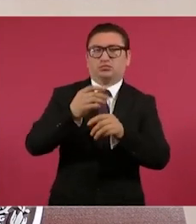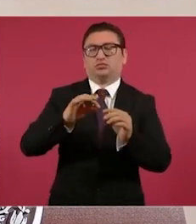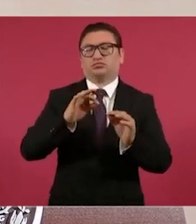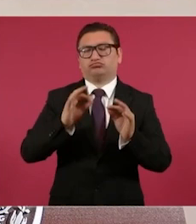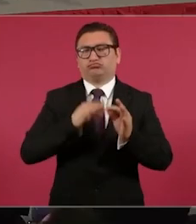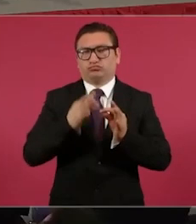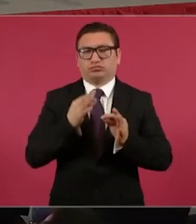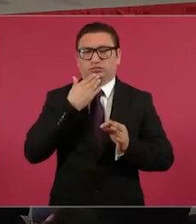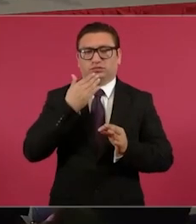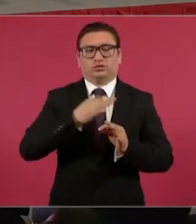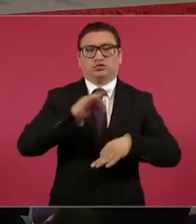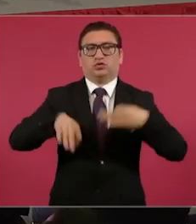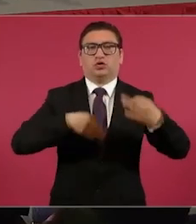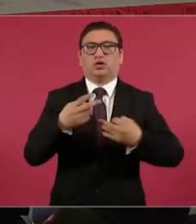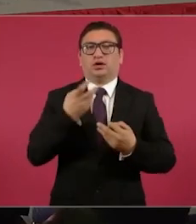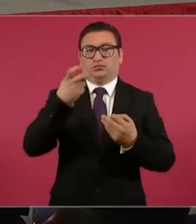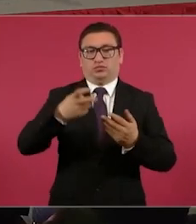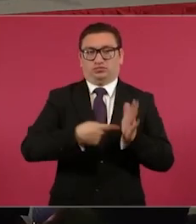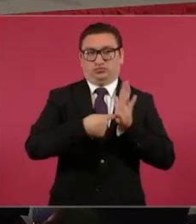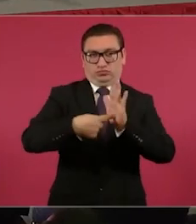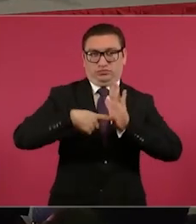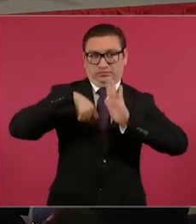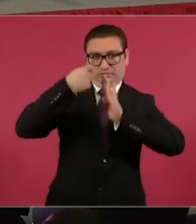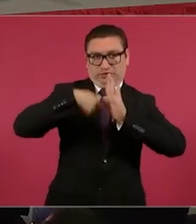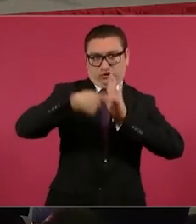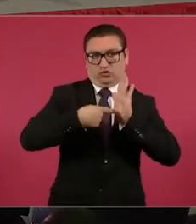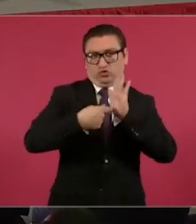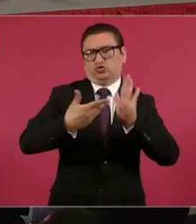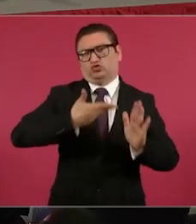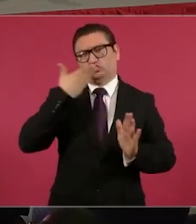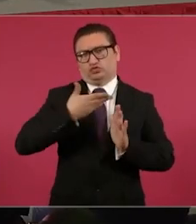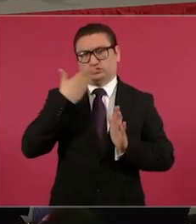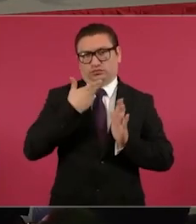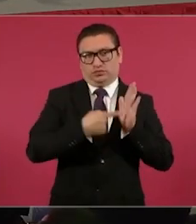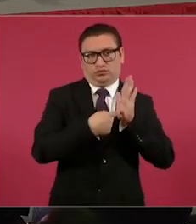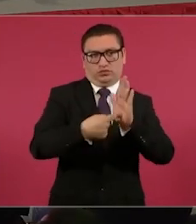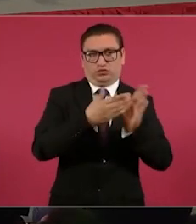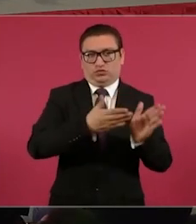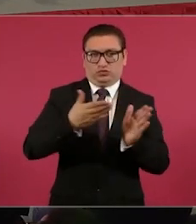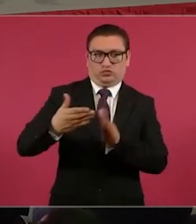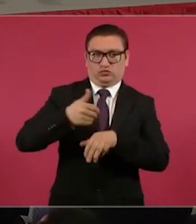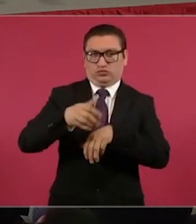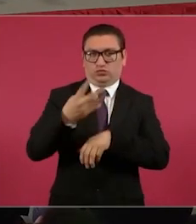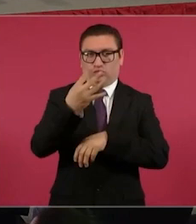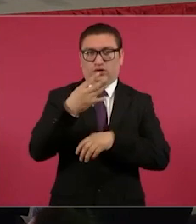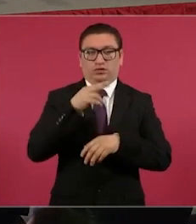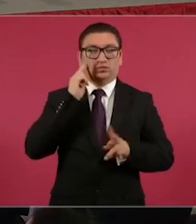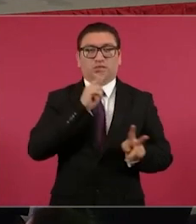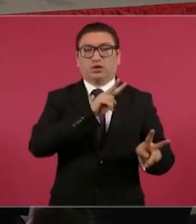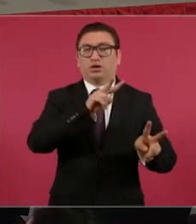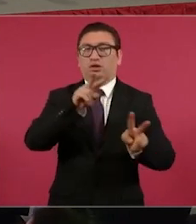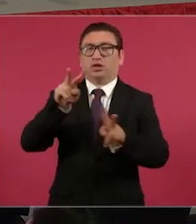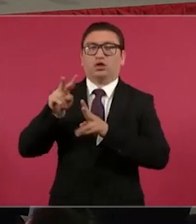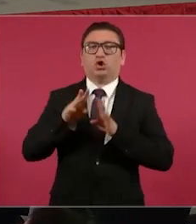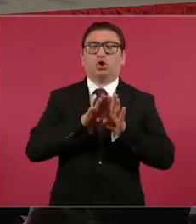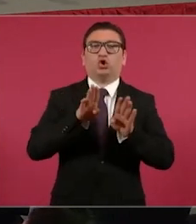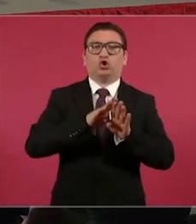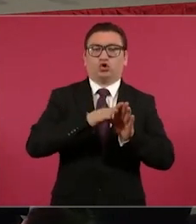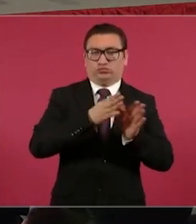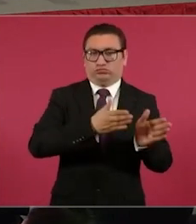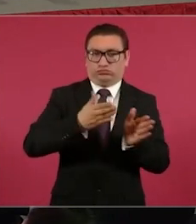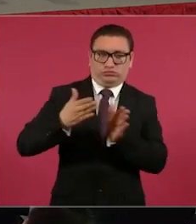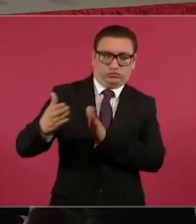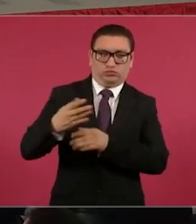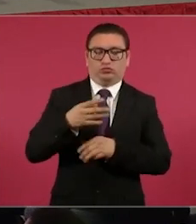acabados. Con esto les paso un video, como cada vez que presentamos el tramo 4, que es un recorrido virtual del tramo